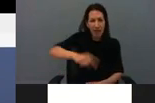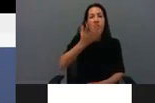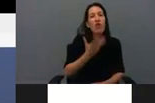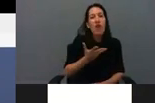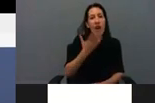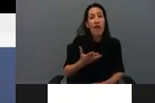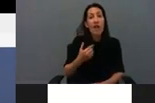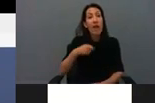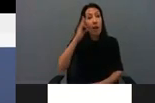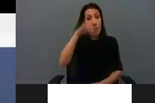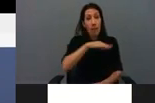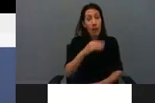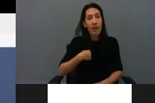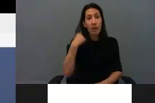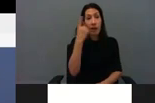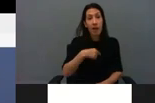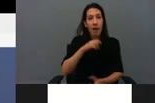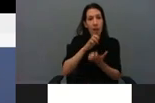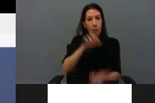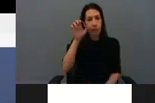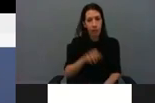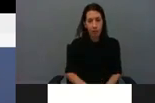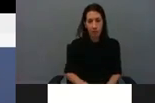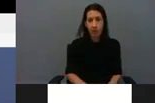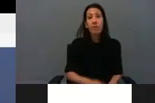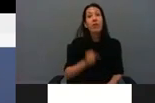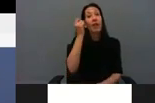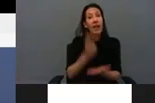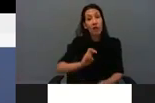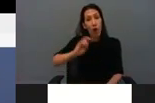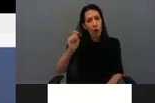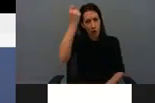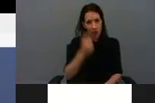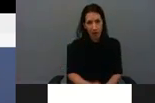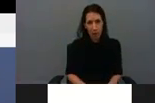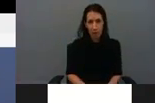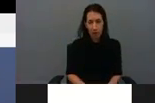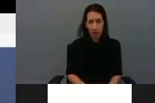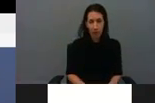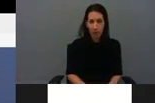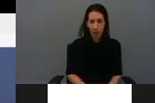quedaron literalmente con la boca abierta. Otro reto conseguido.